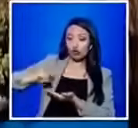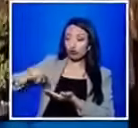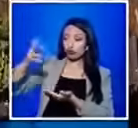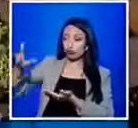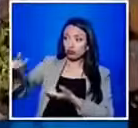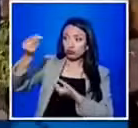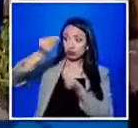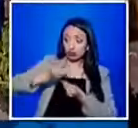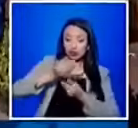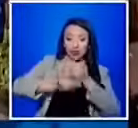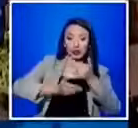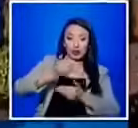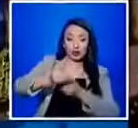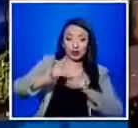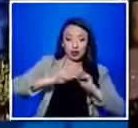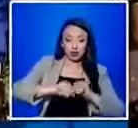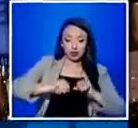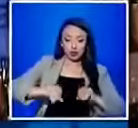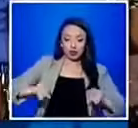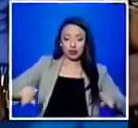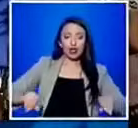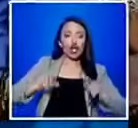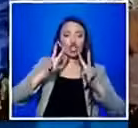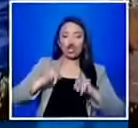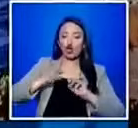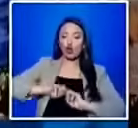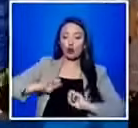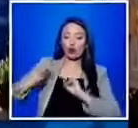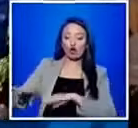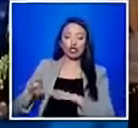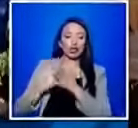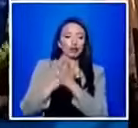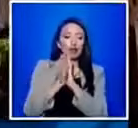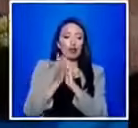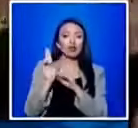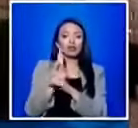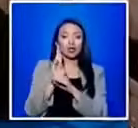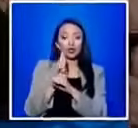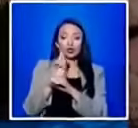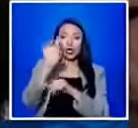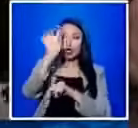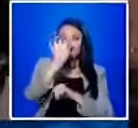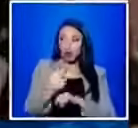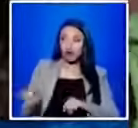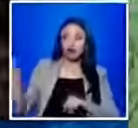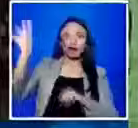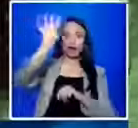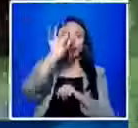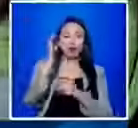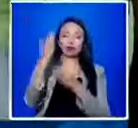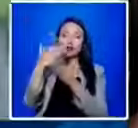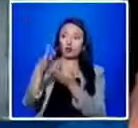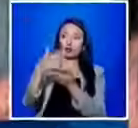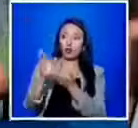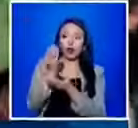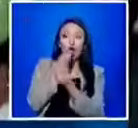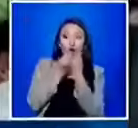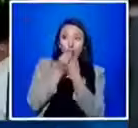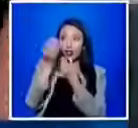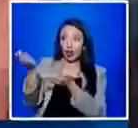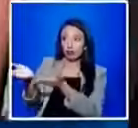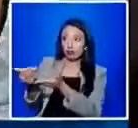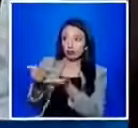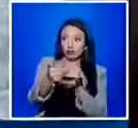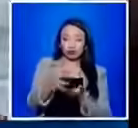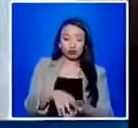pasa a nuestras camas de cultivo. Y nosotros generamos ese 360 con todos los desechos de la comida que también traemos acá en